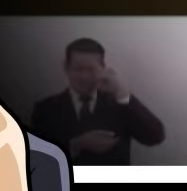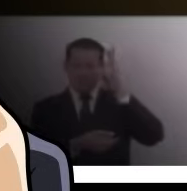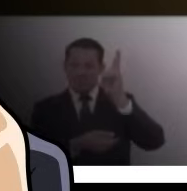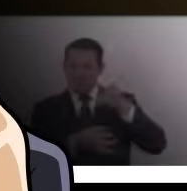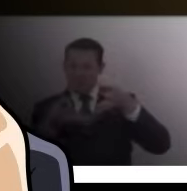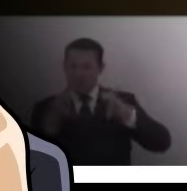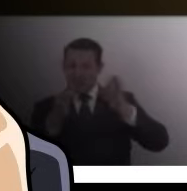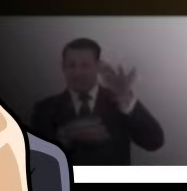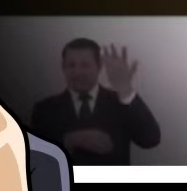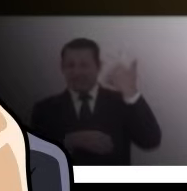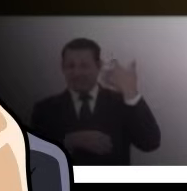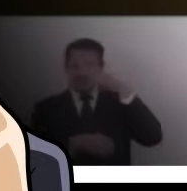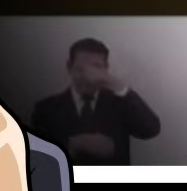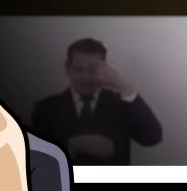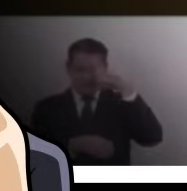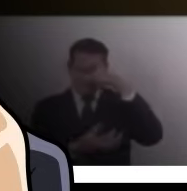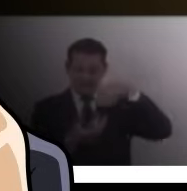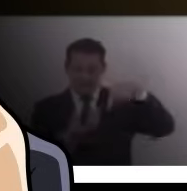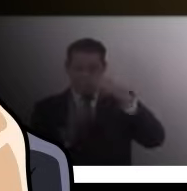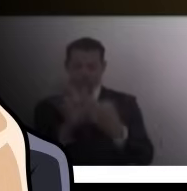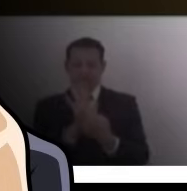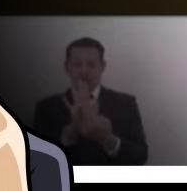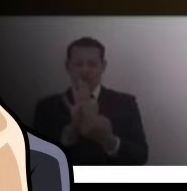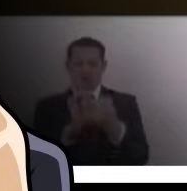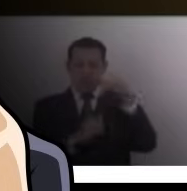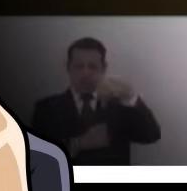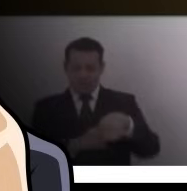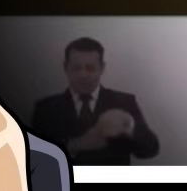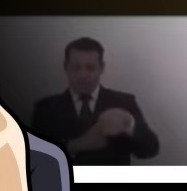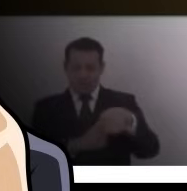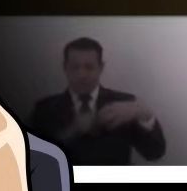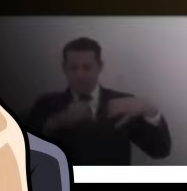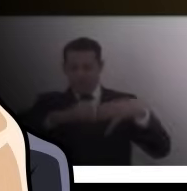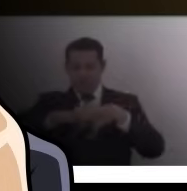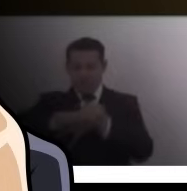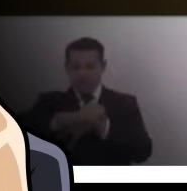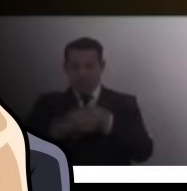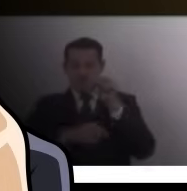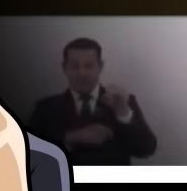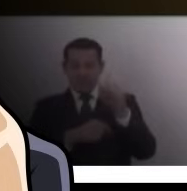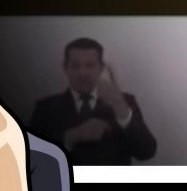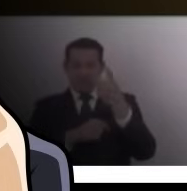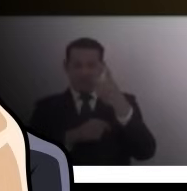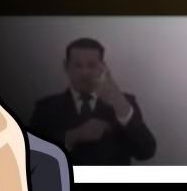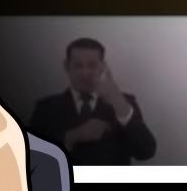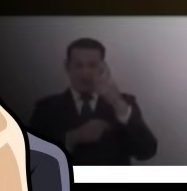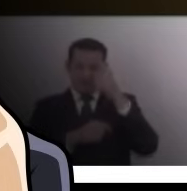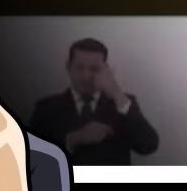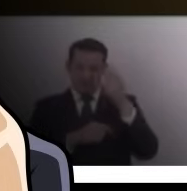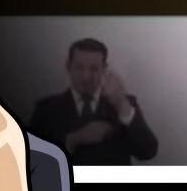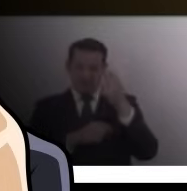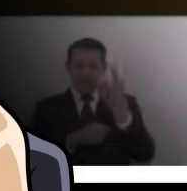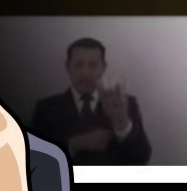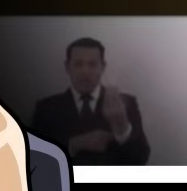la forma en la que venían trabajando lo que ustedes representan. Esa corrupción, esa incapacidad,